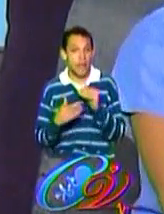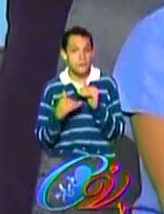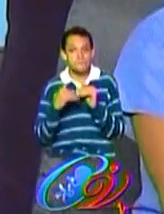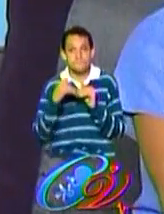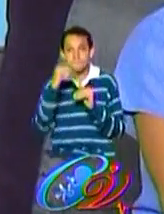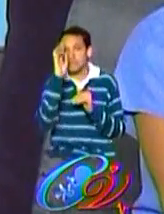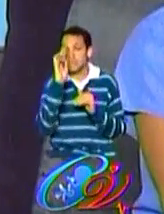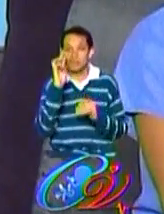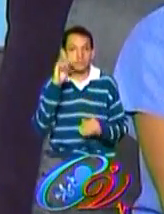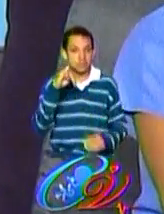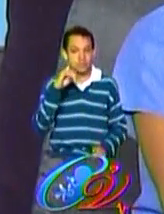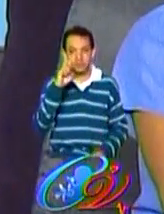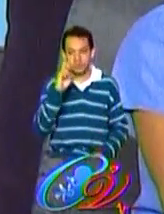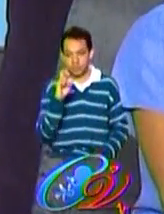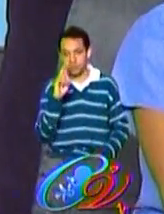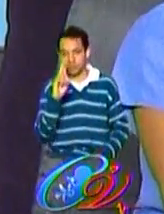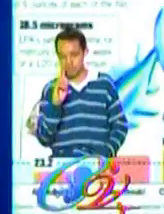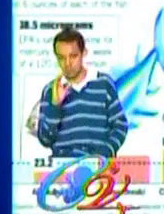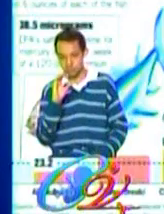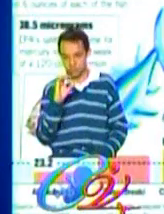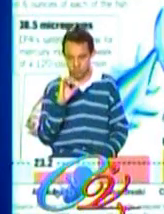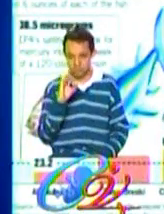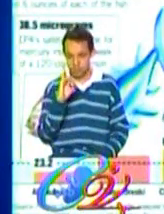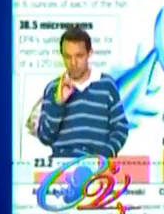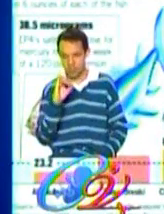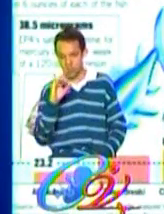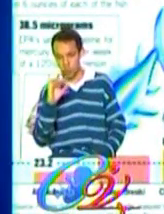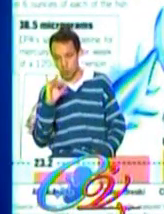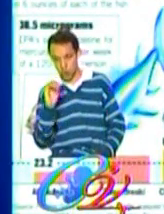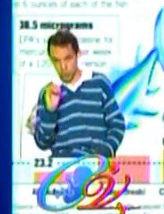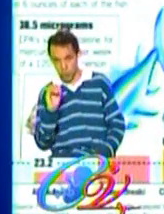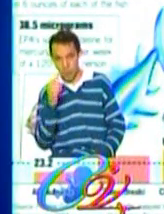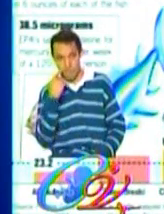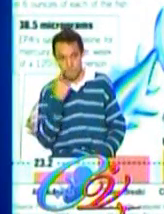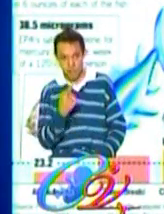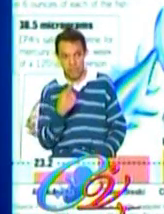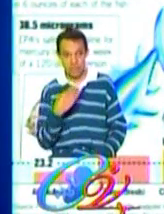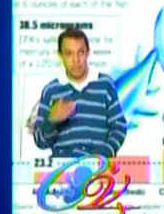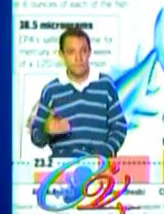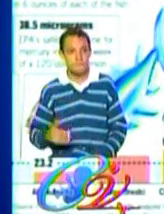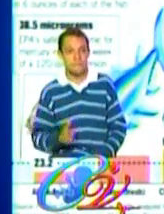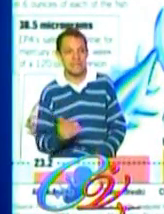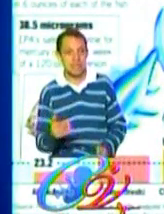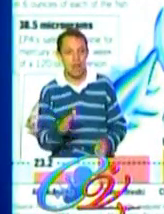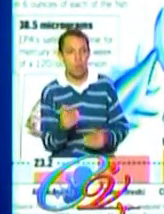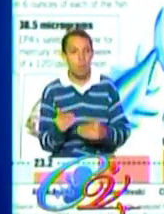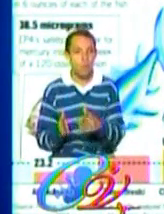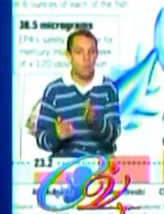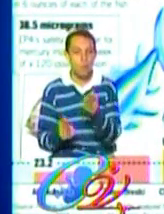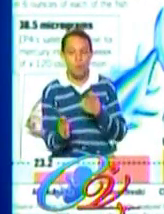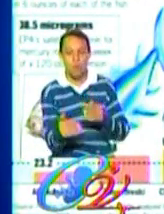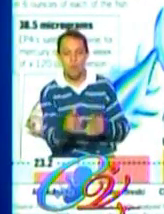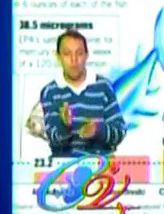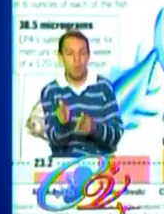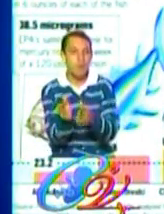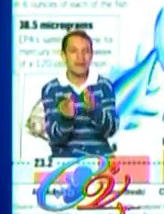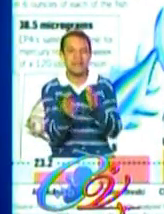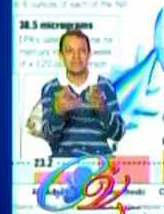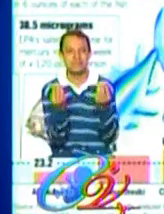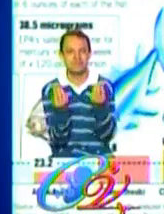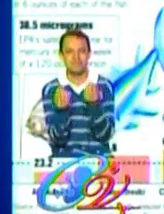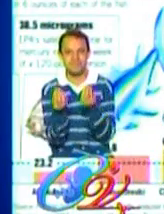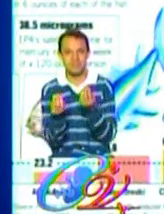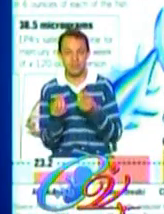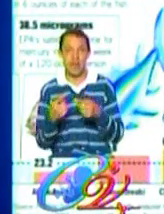mercurio dentro de esta. En la diapositiva yo les quería mostrar pues básicamente hay varios tipos